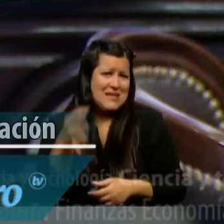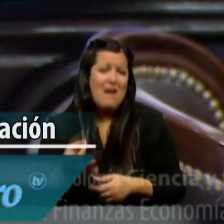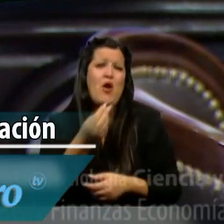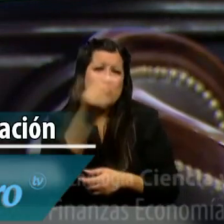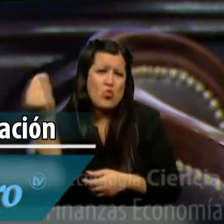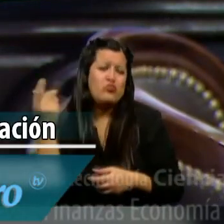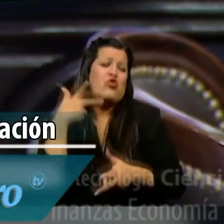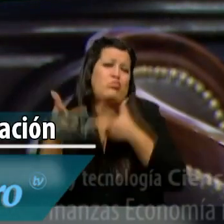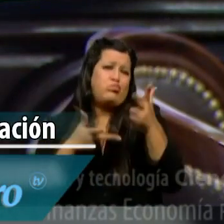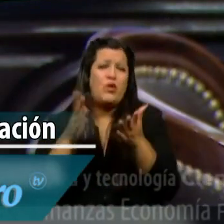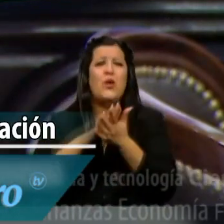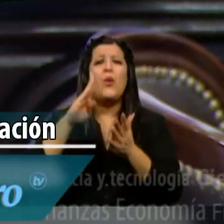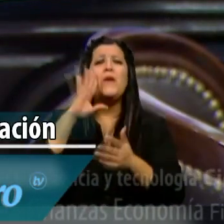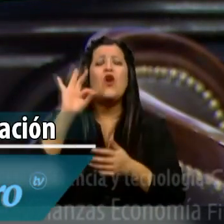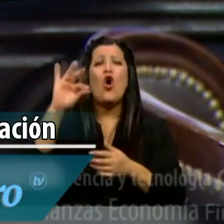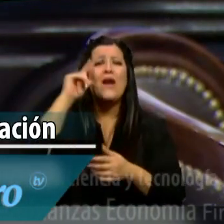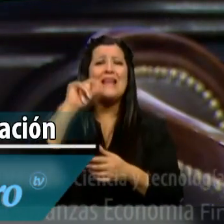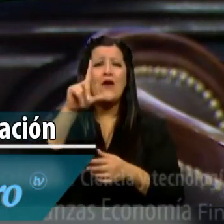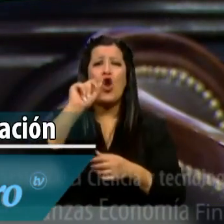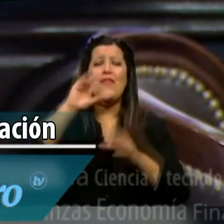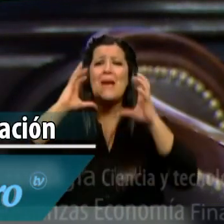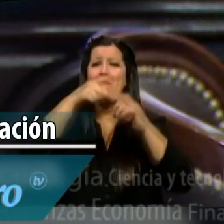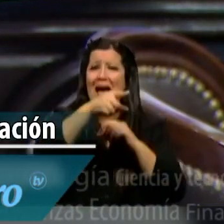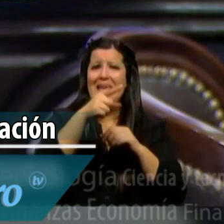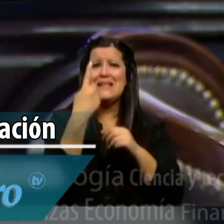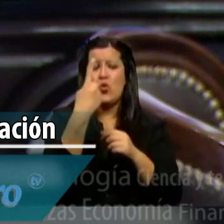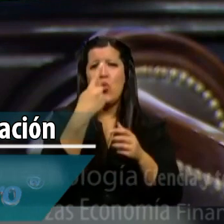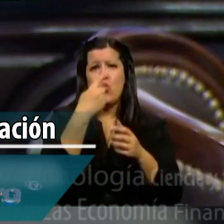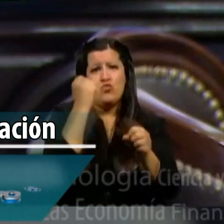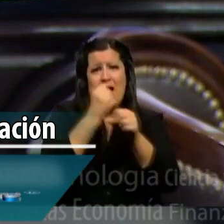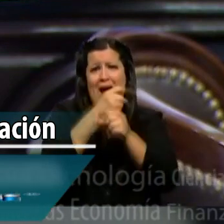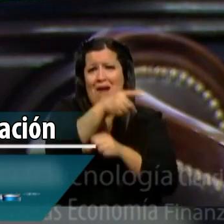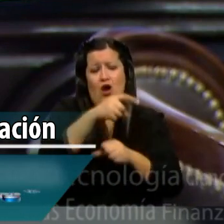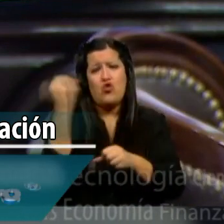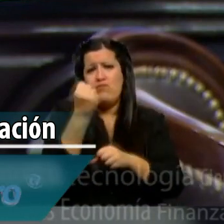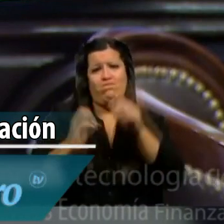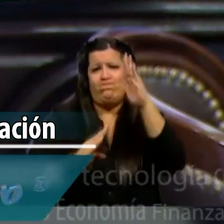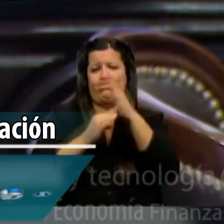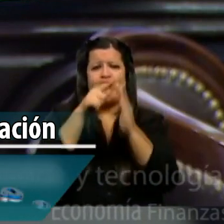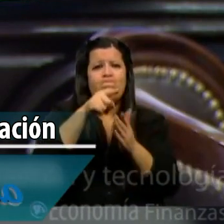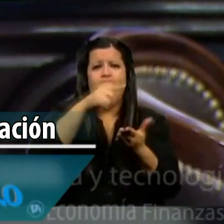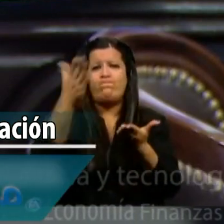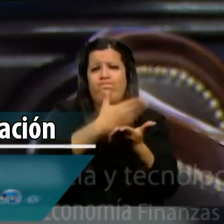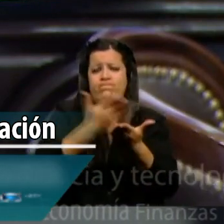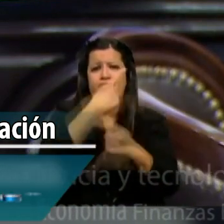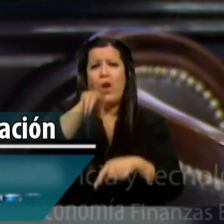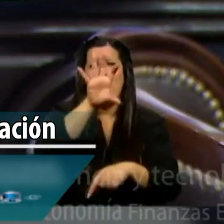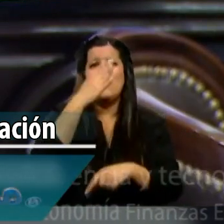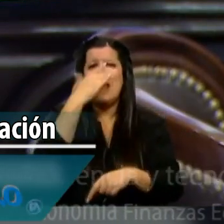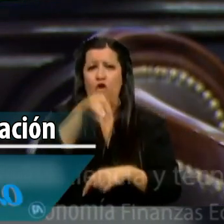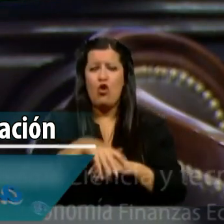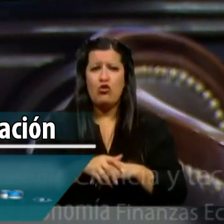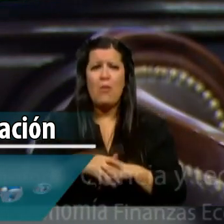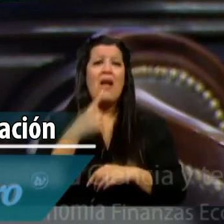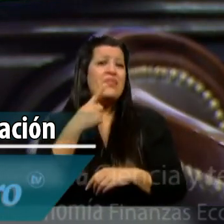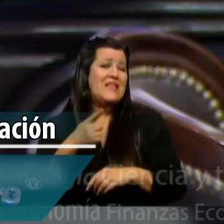lo han señalado, el bioetanol de maíz es una de las actividades claves que se llevan adelante desde nuestra provincia. Se sostiene